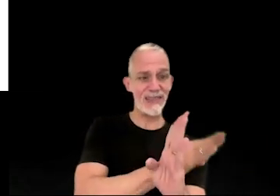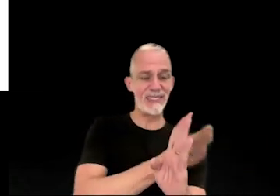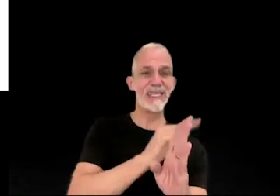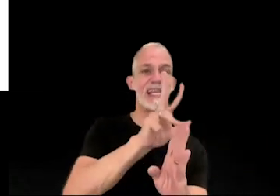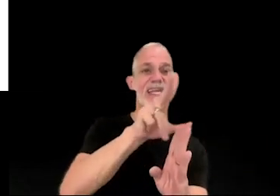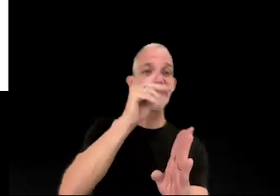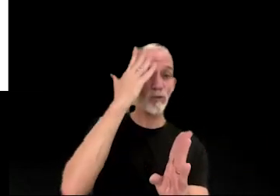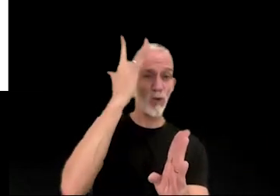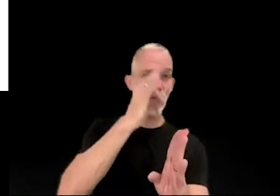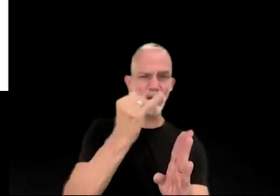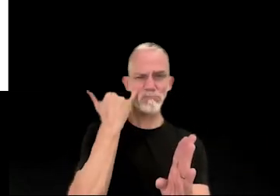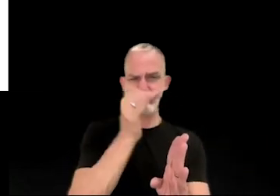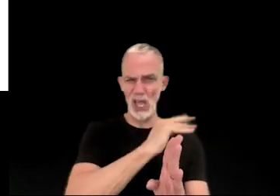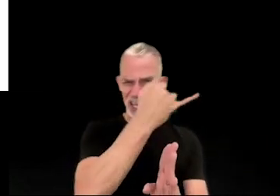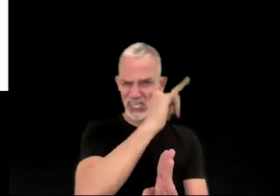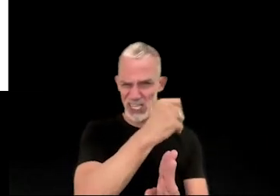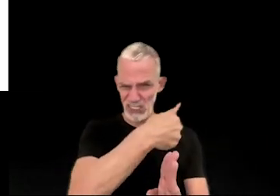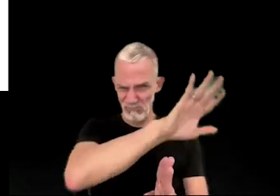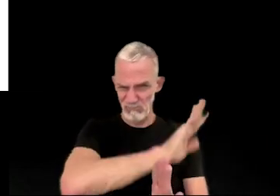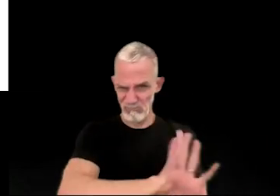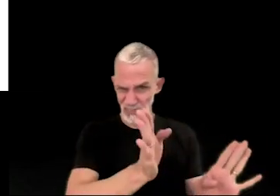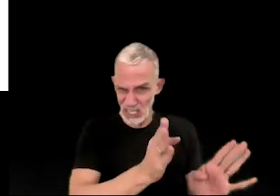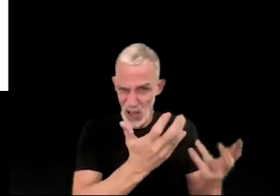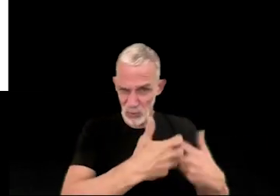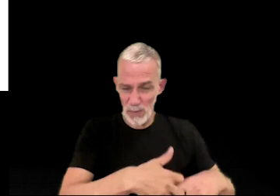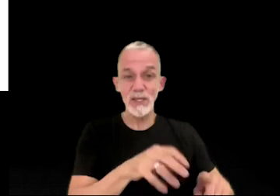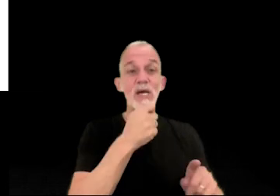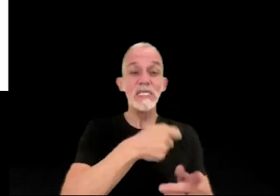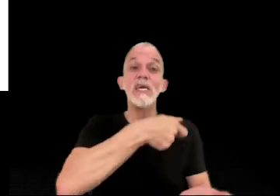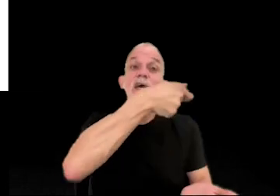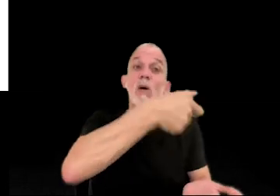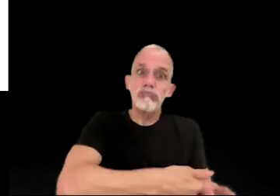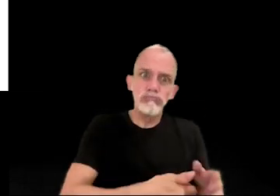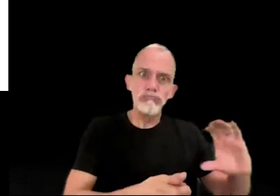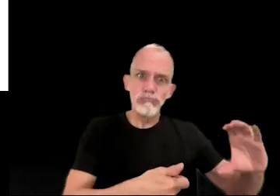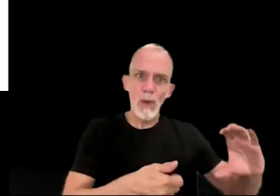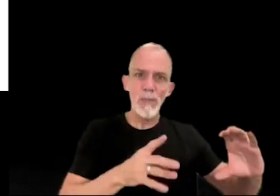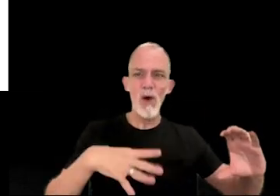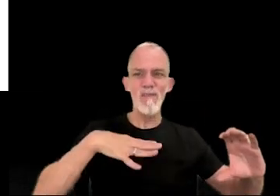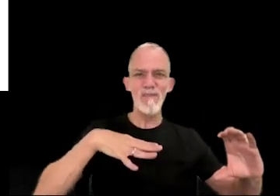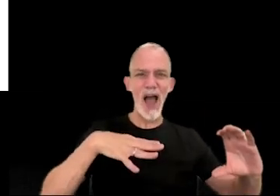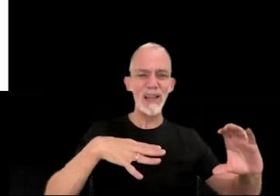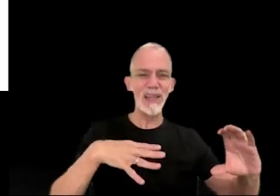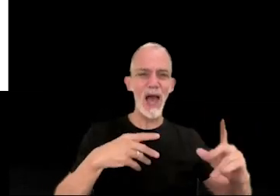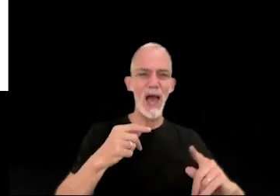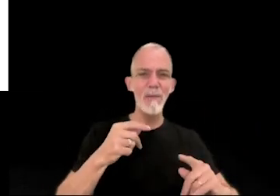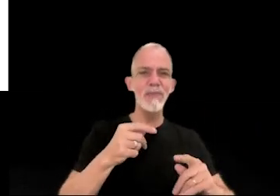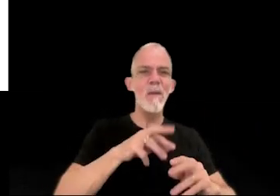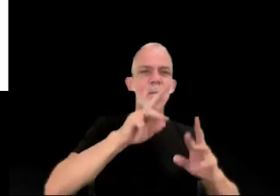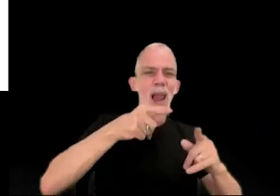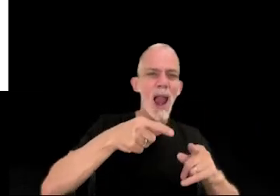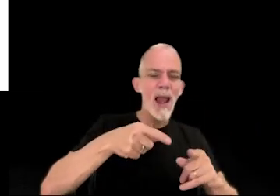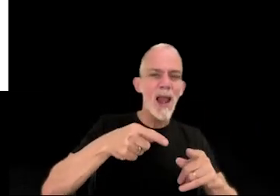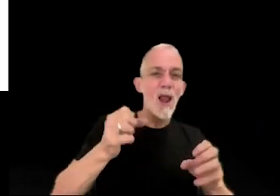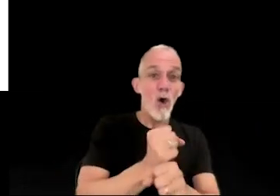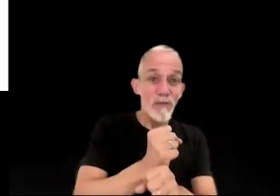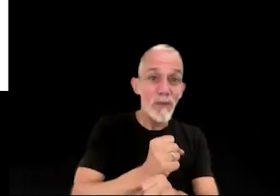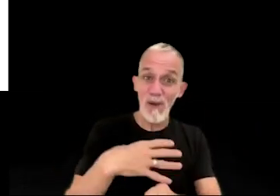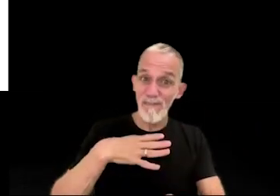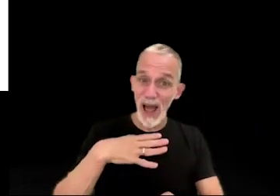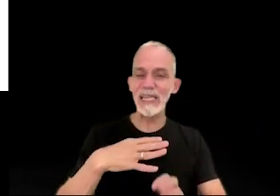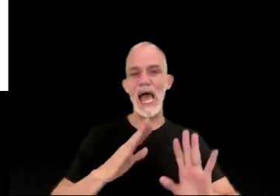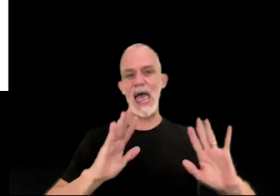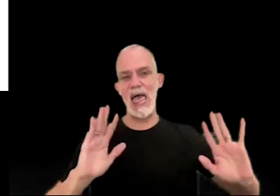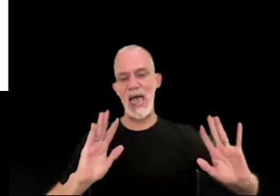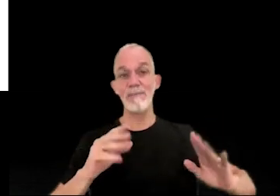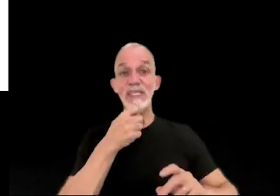queda condonada. Si está regularizado, está firme al 9 del 7 en un plan de facilidades, queda condonada. Si no está